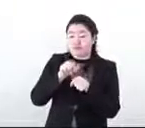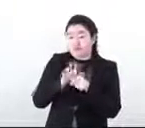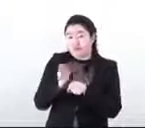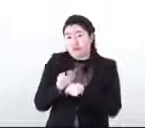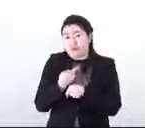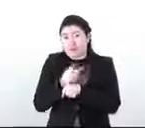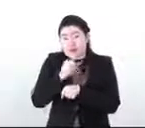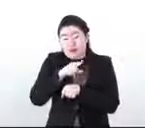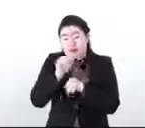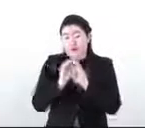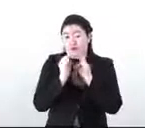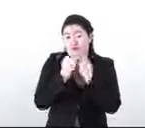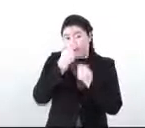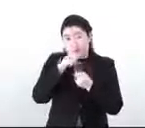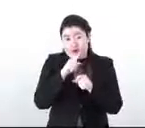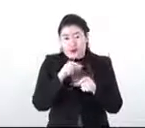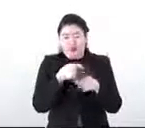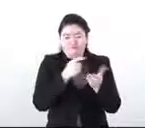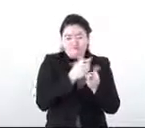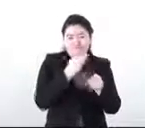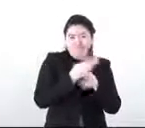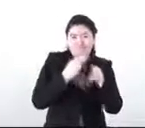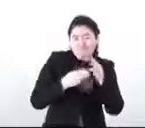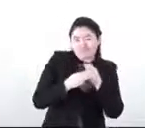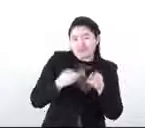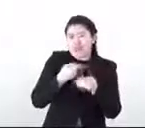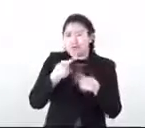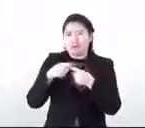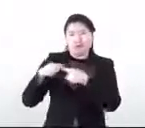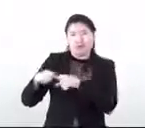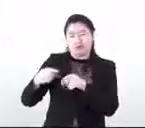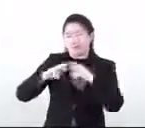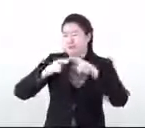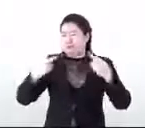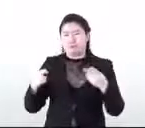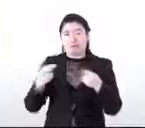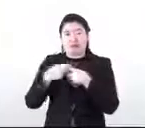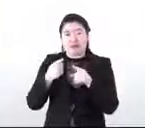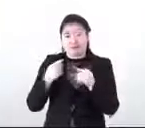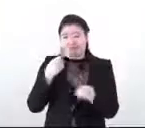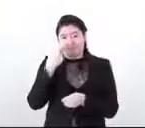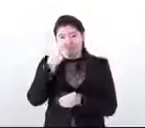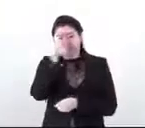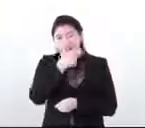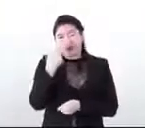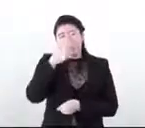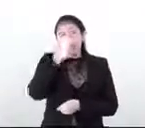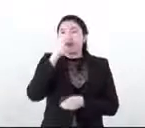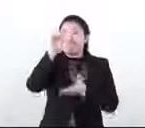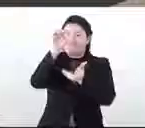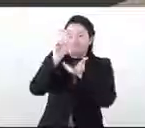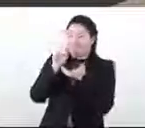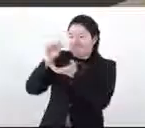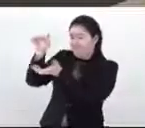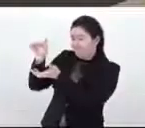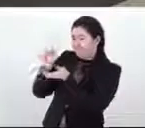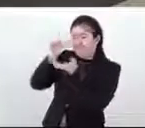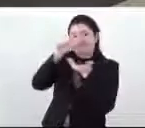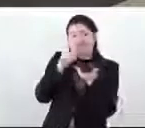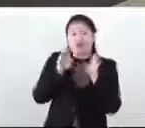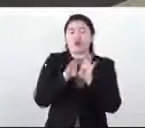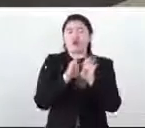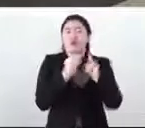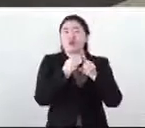prefabricadas de concreto, material estructural, cableado, etcétera, por lo que se acuerda proceder a su retiro, llevando a cabo una secuencia